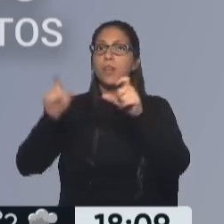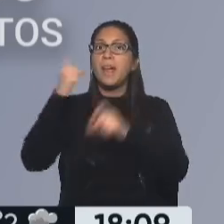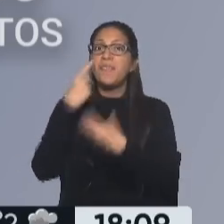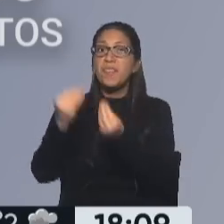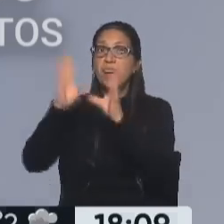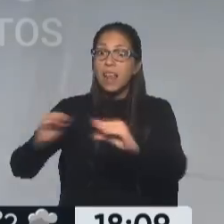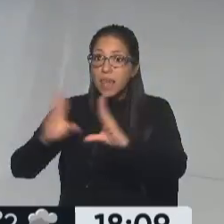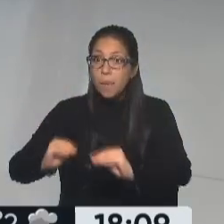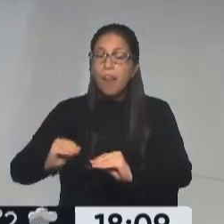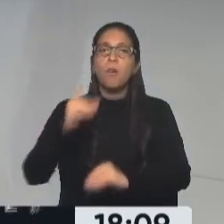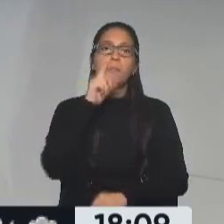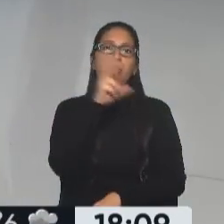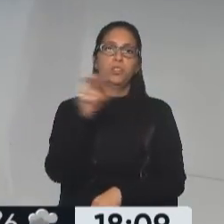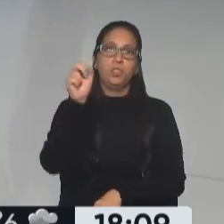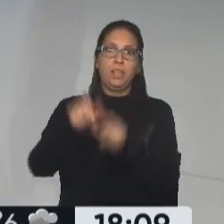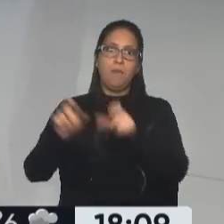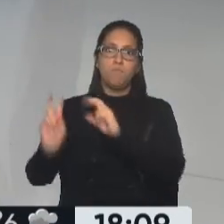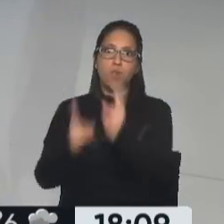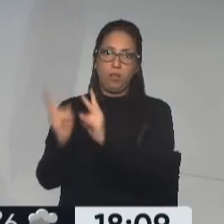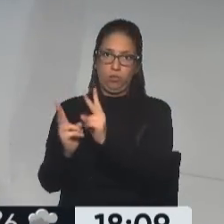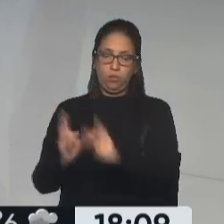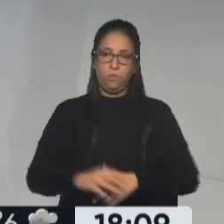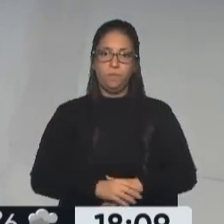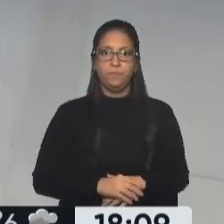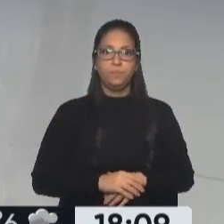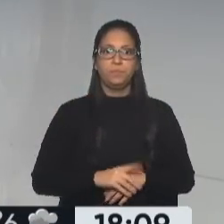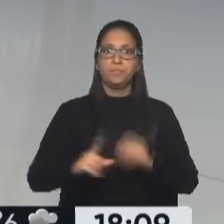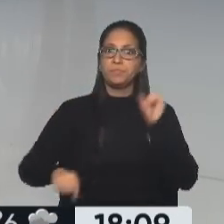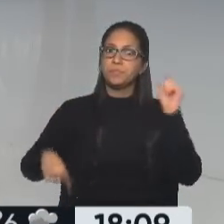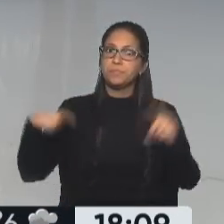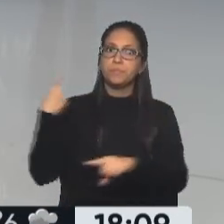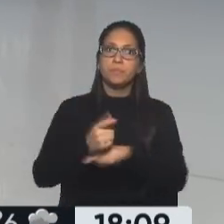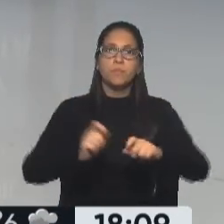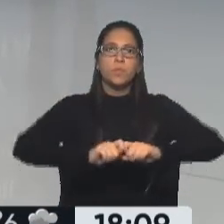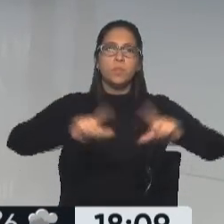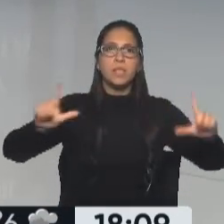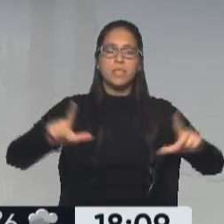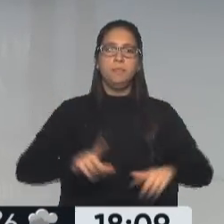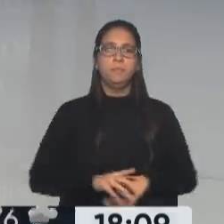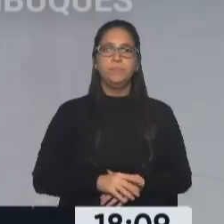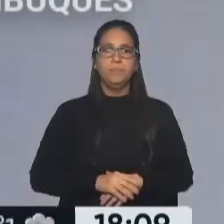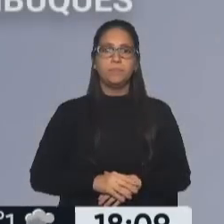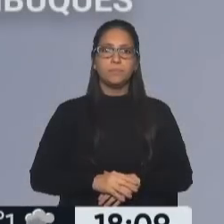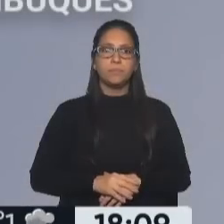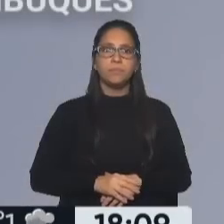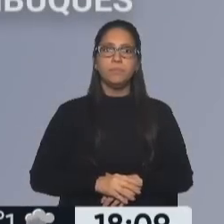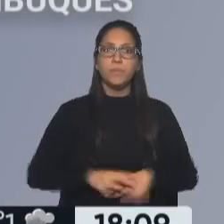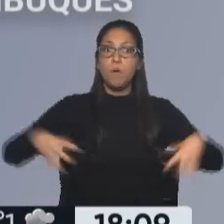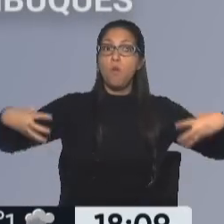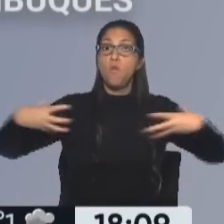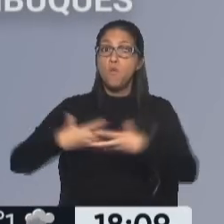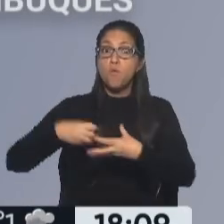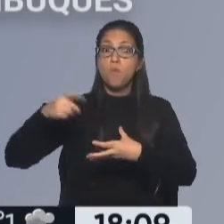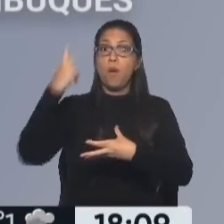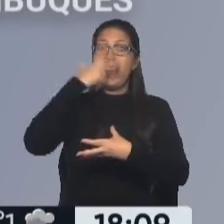libaneses, 1.200 muertos. Seguimos avanzando con estos datos. A ver, el ala armada del